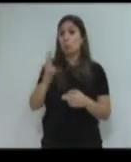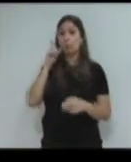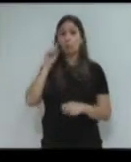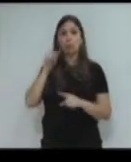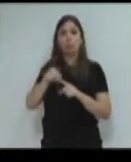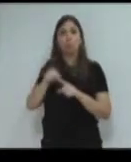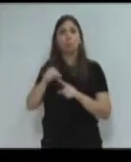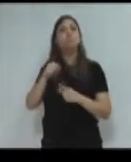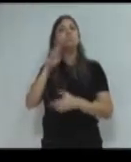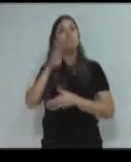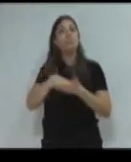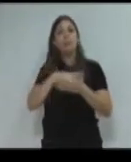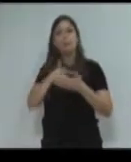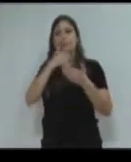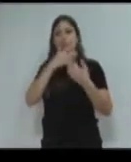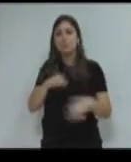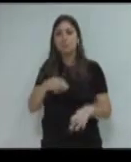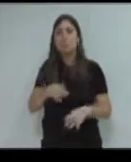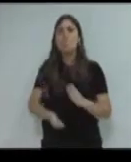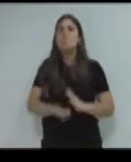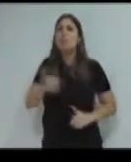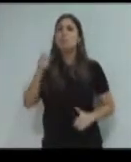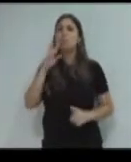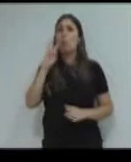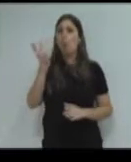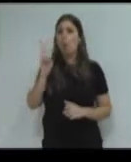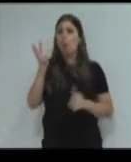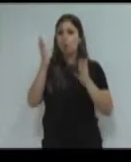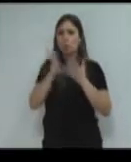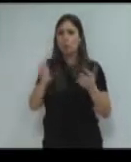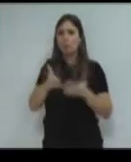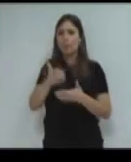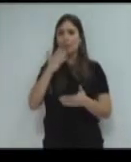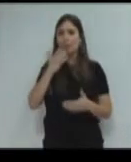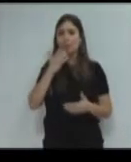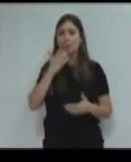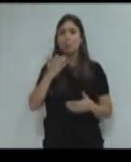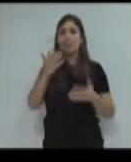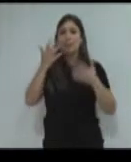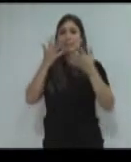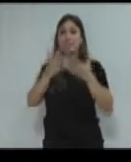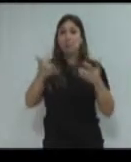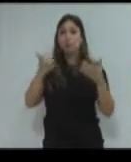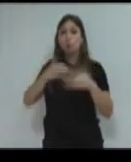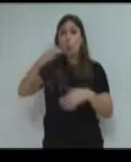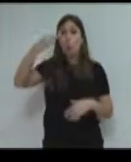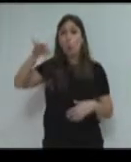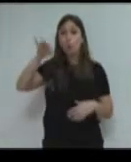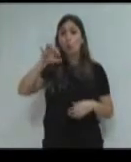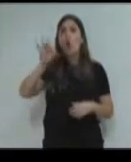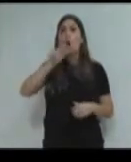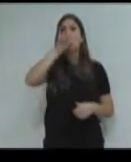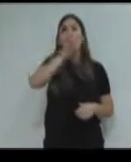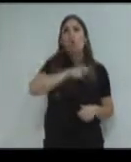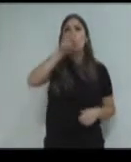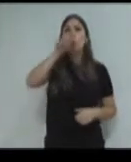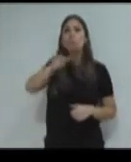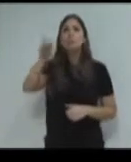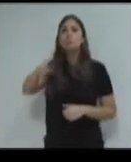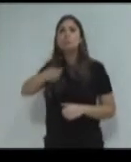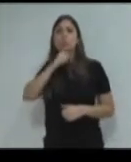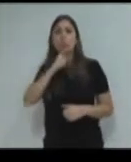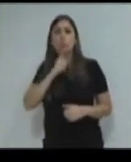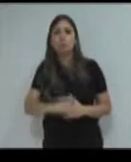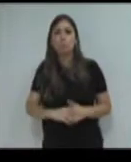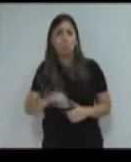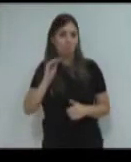¿no? Algo más en Word, por ejemplo, en Word, el texto en columnas o un texto único. ¿Hay algún